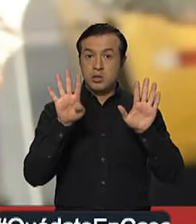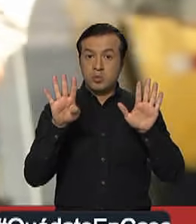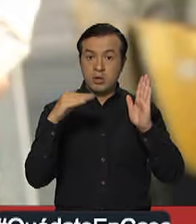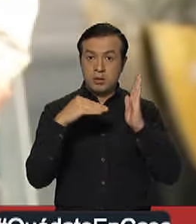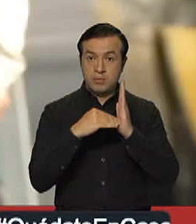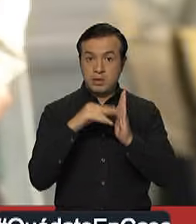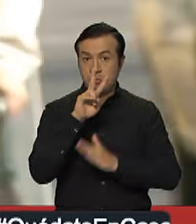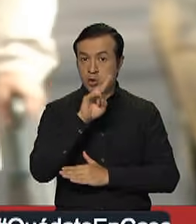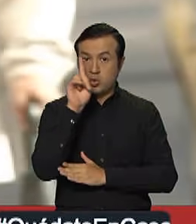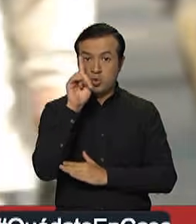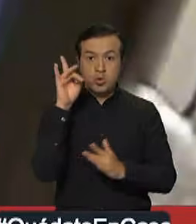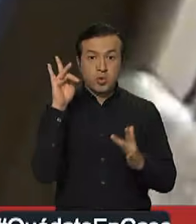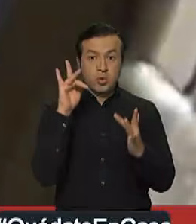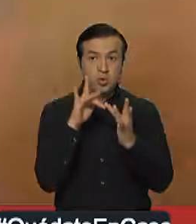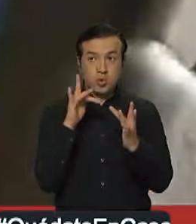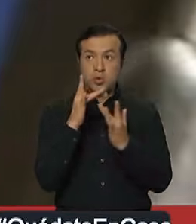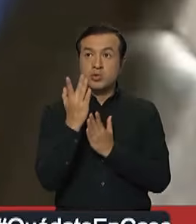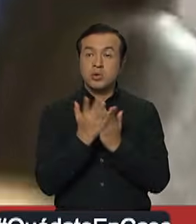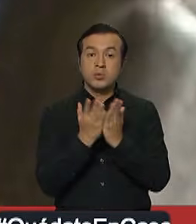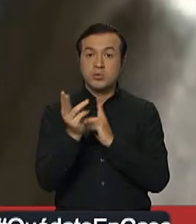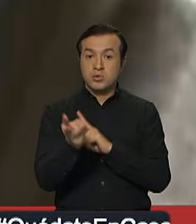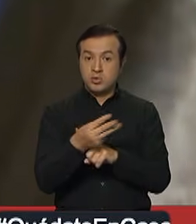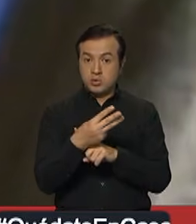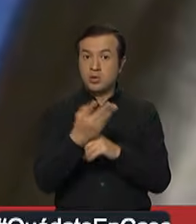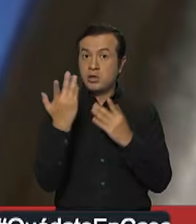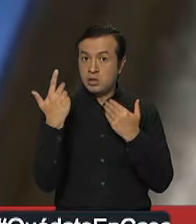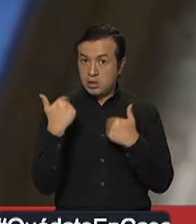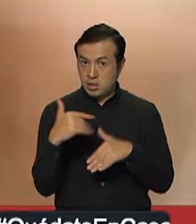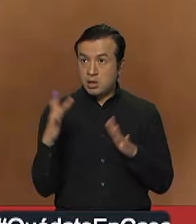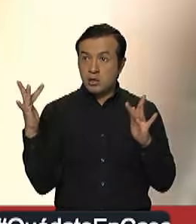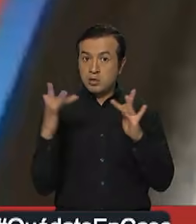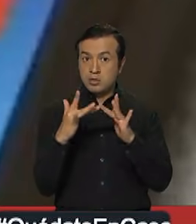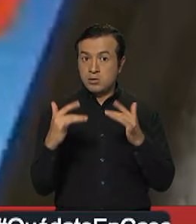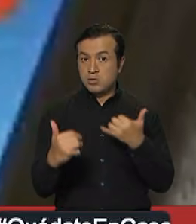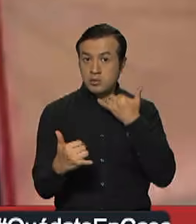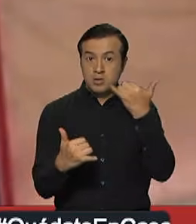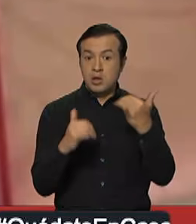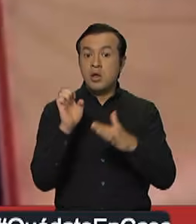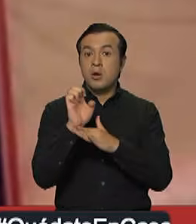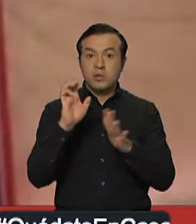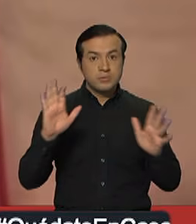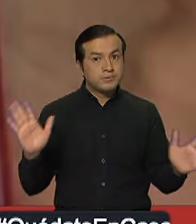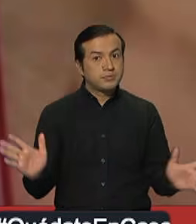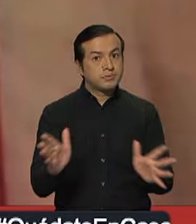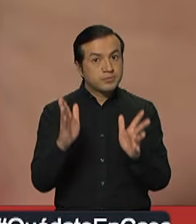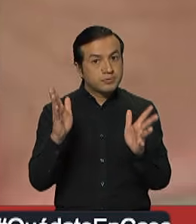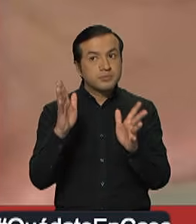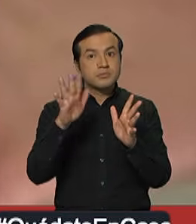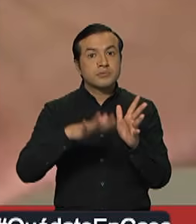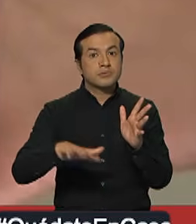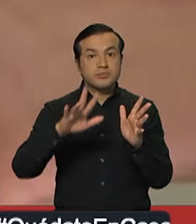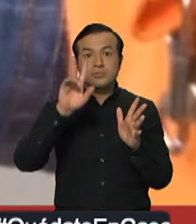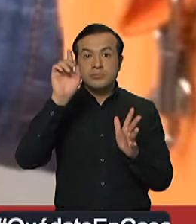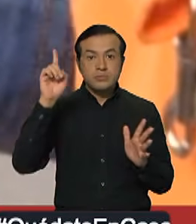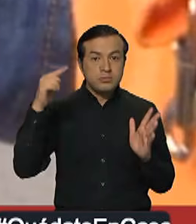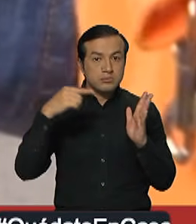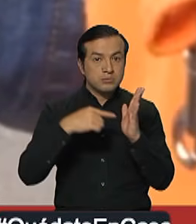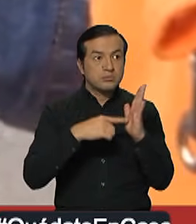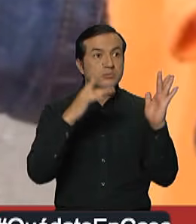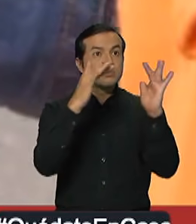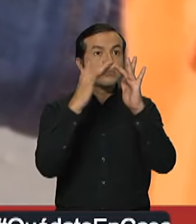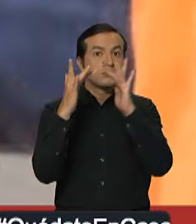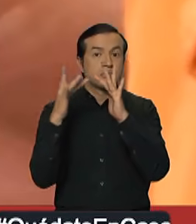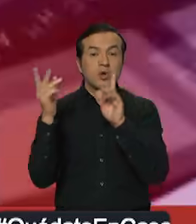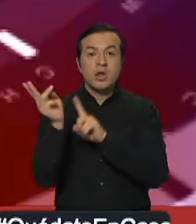15.779.221 líneas activas de servicio móvil avanzado. La política Ecuador Digital promueve la implementación de 1.000 puntos Wi-Fi a